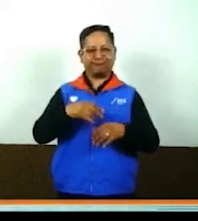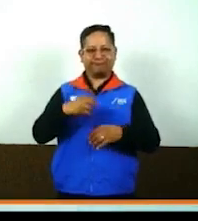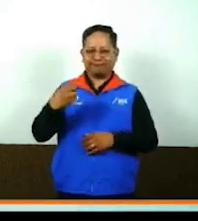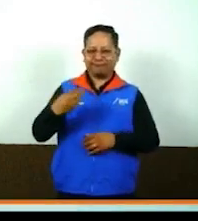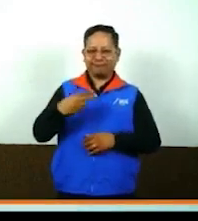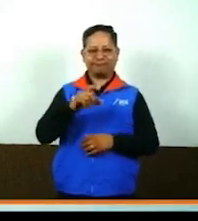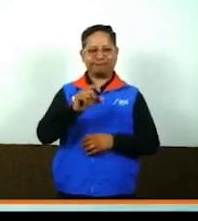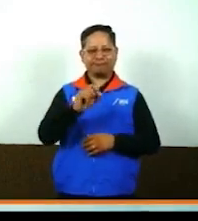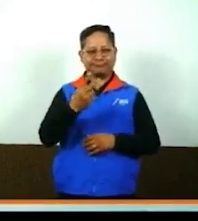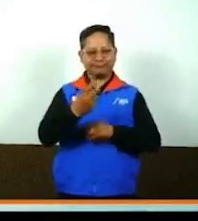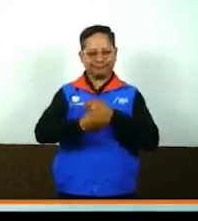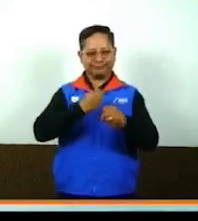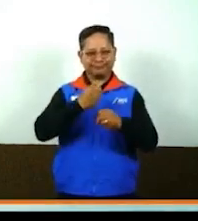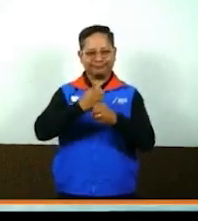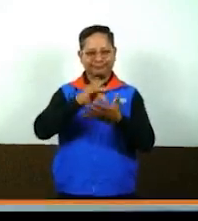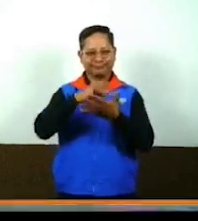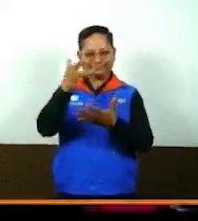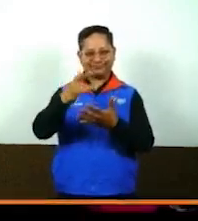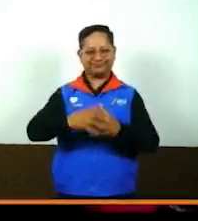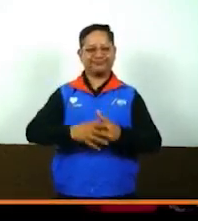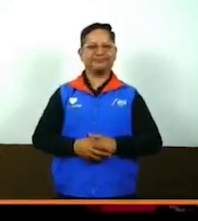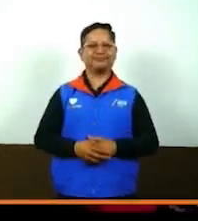por 22 años. Gracias.